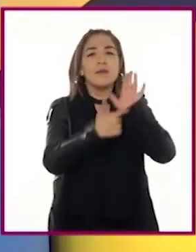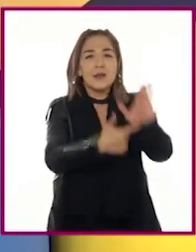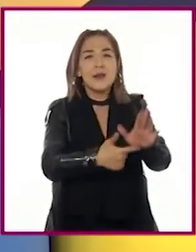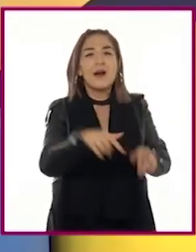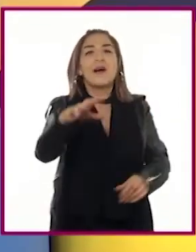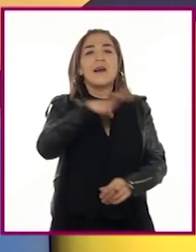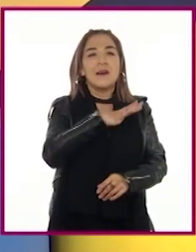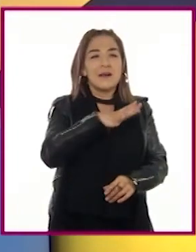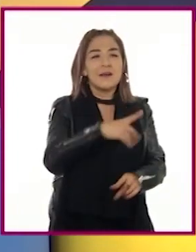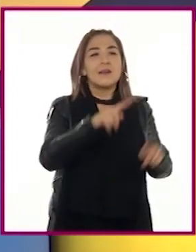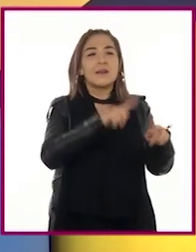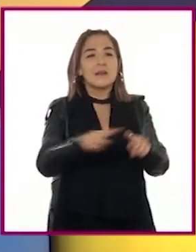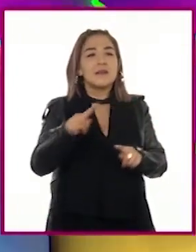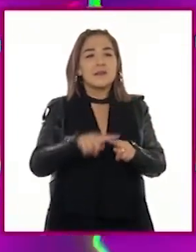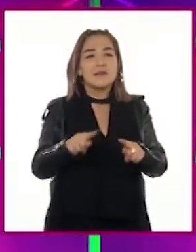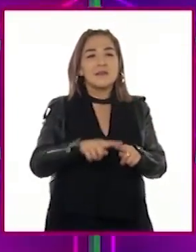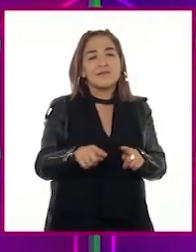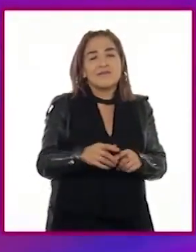tiene el siguiente audiovisual.